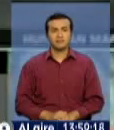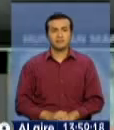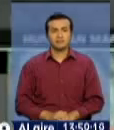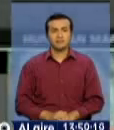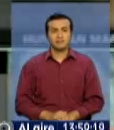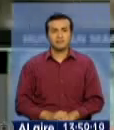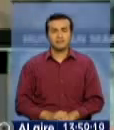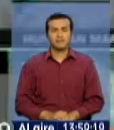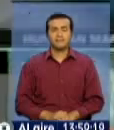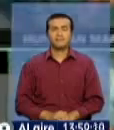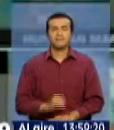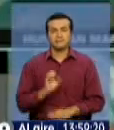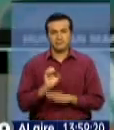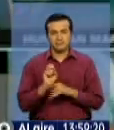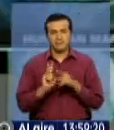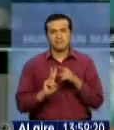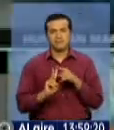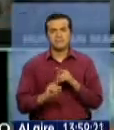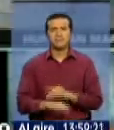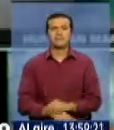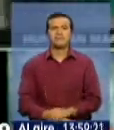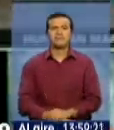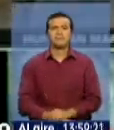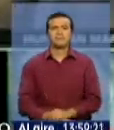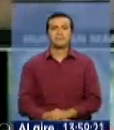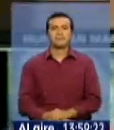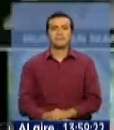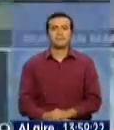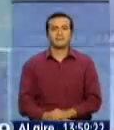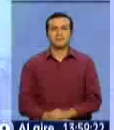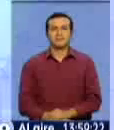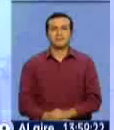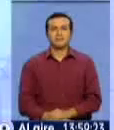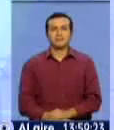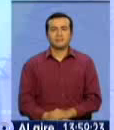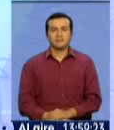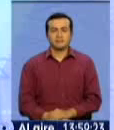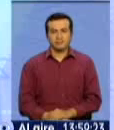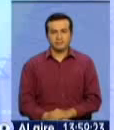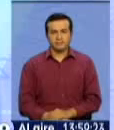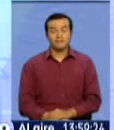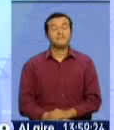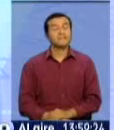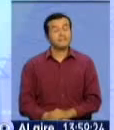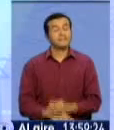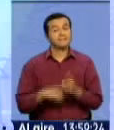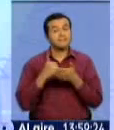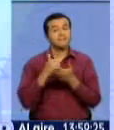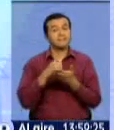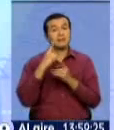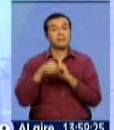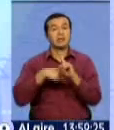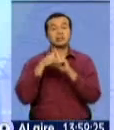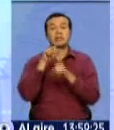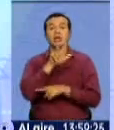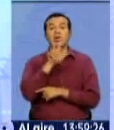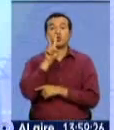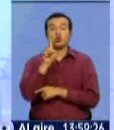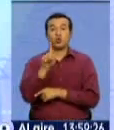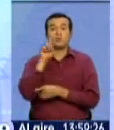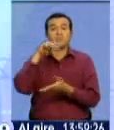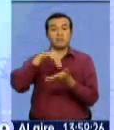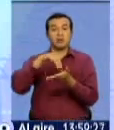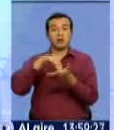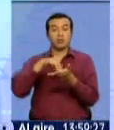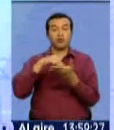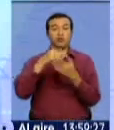Fernanda de la Bastida, Ecuador TV. Y a esta ayuda se suman 31 miembros de los cuerpos de bomberos